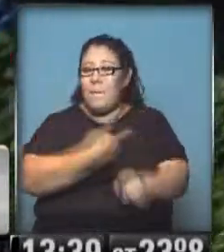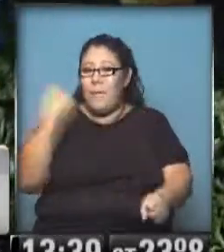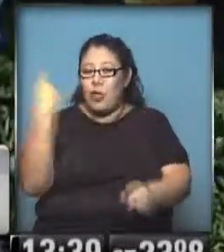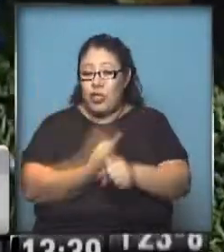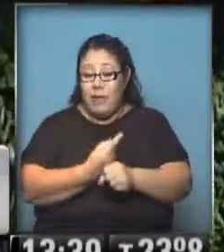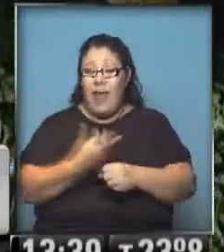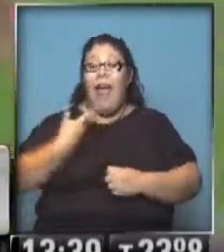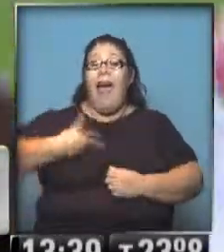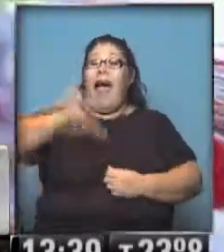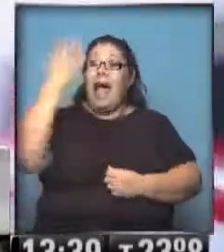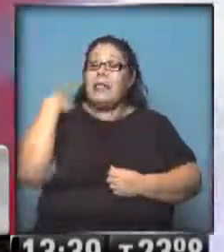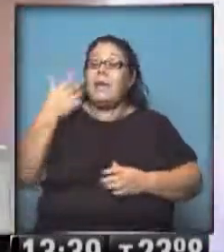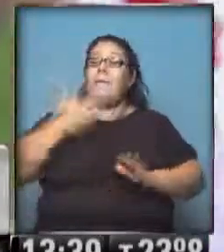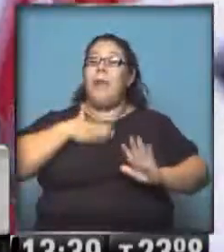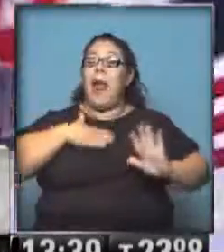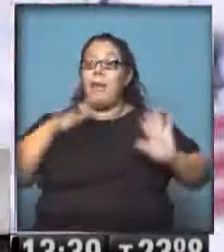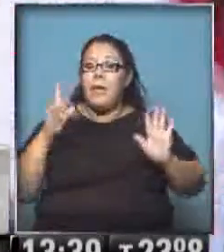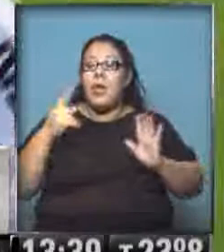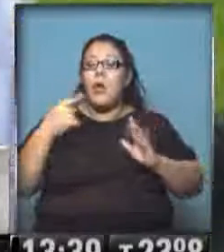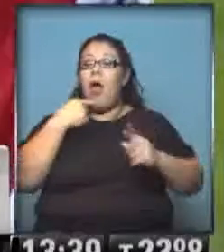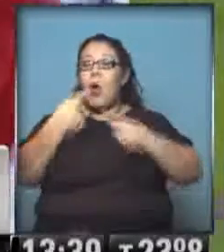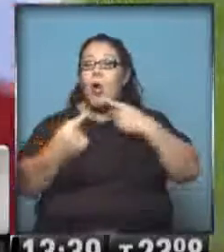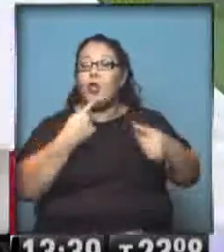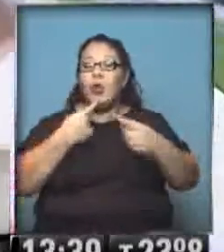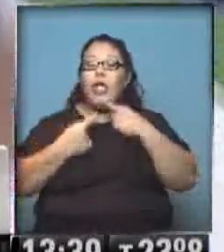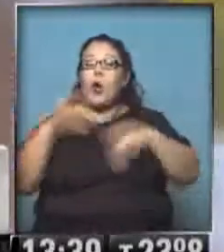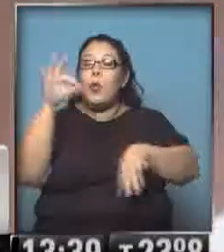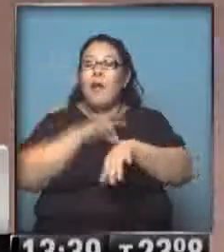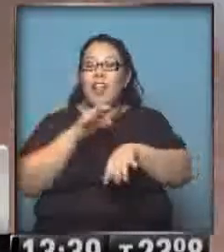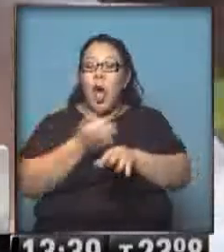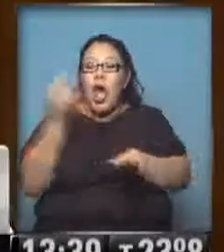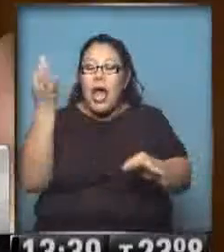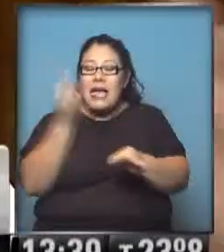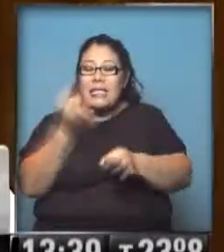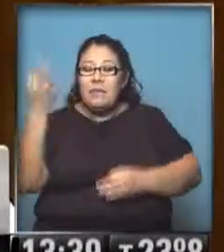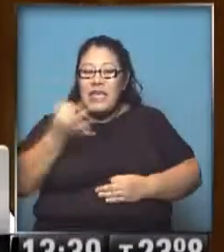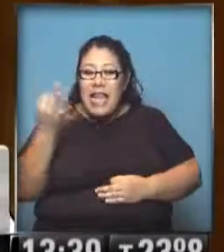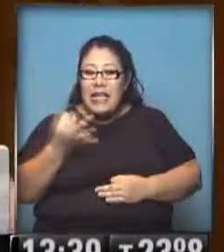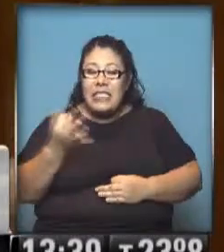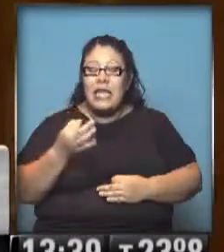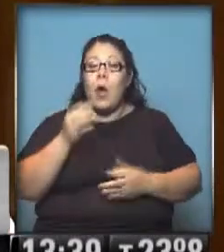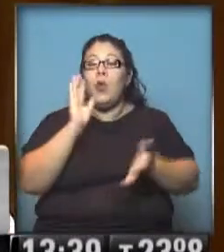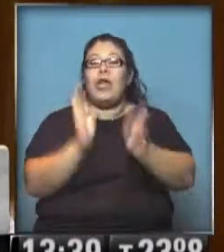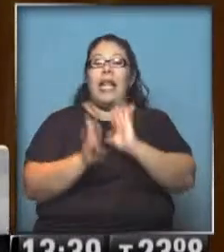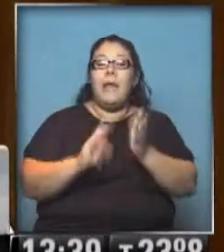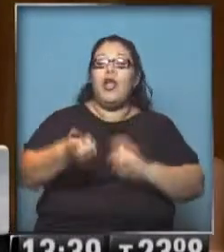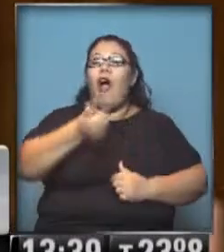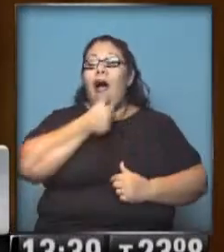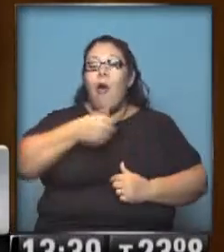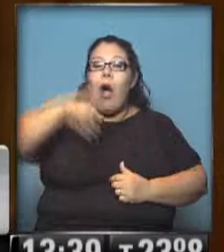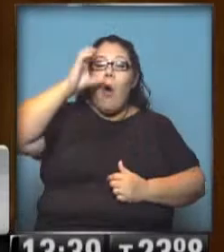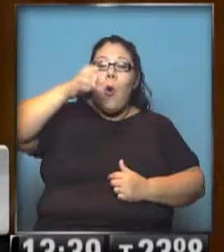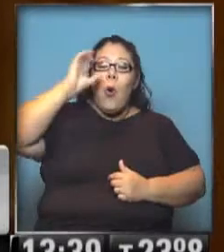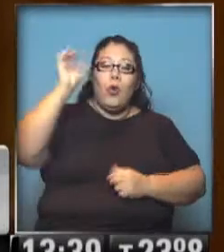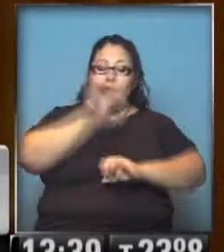requerido hacer fue una consulta con un especialista y no estar hace un tratamiento con agua en forma solamente